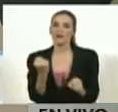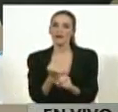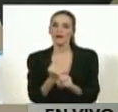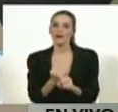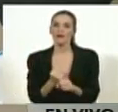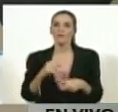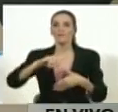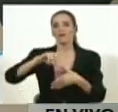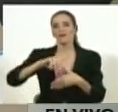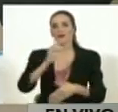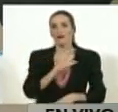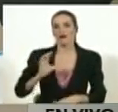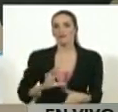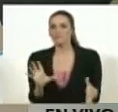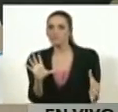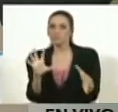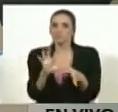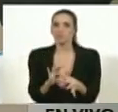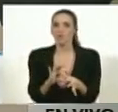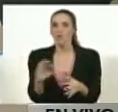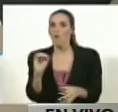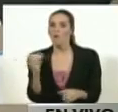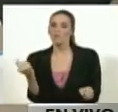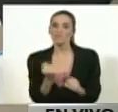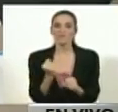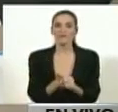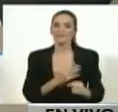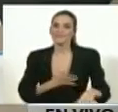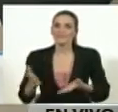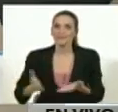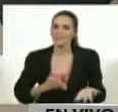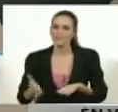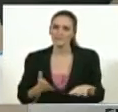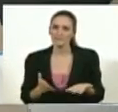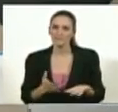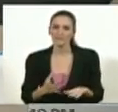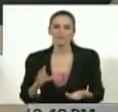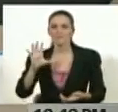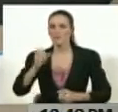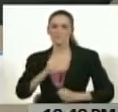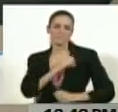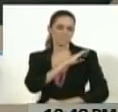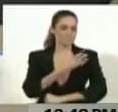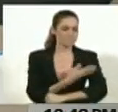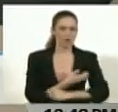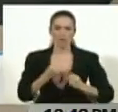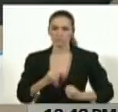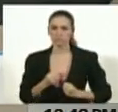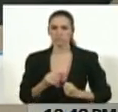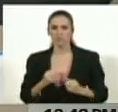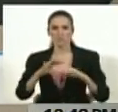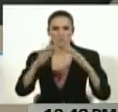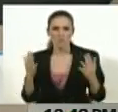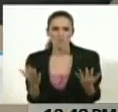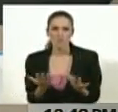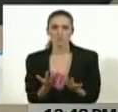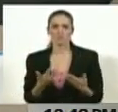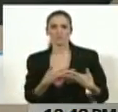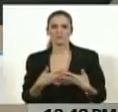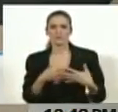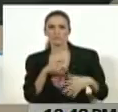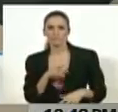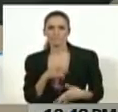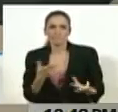una América Latina y el Caribe Unido o queremos trabajar al Servicio del país más poderoso del país de nuestra región